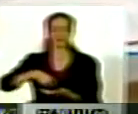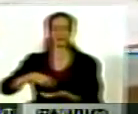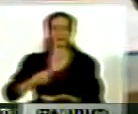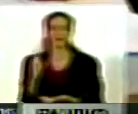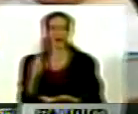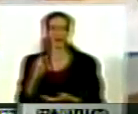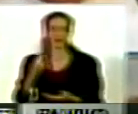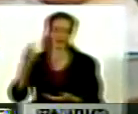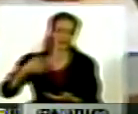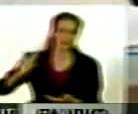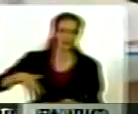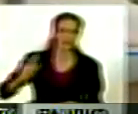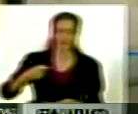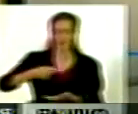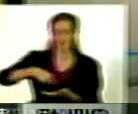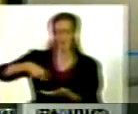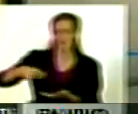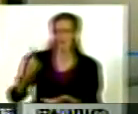¿vale?